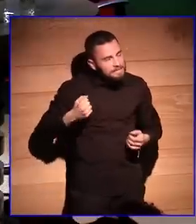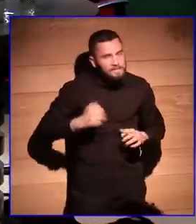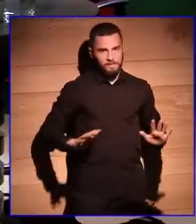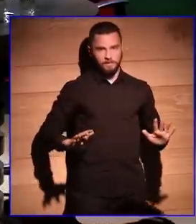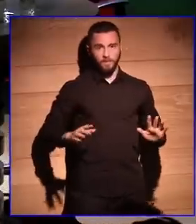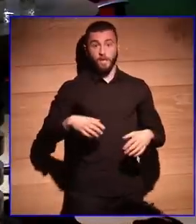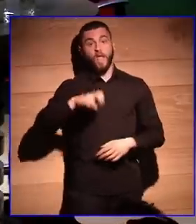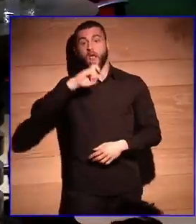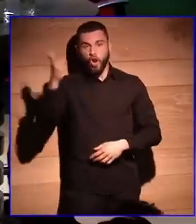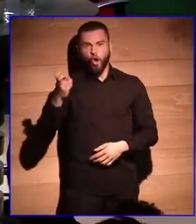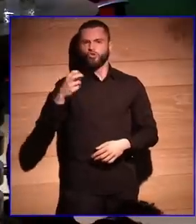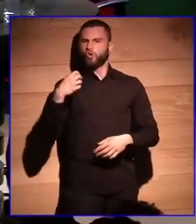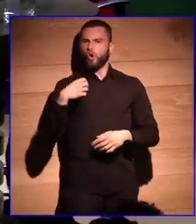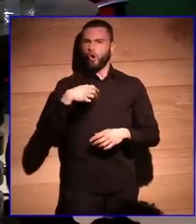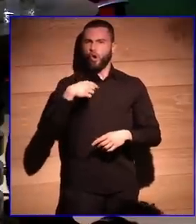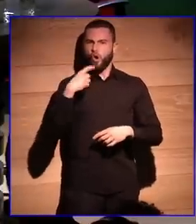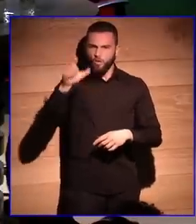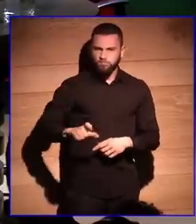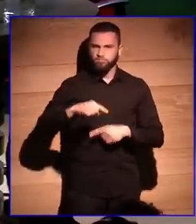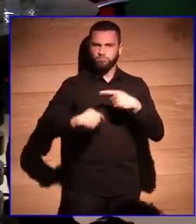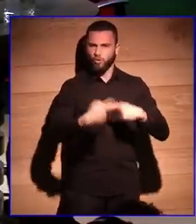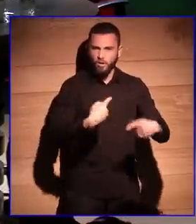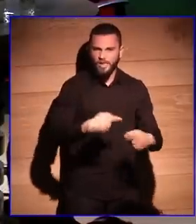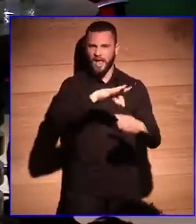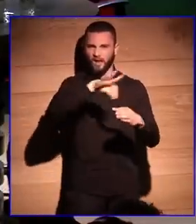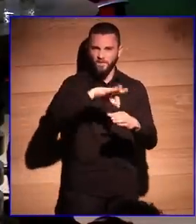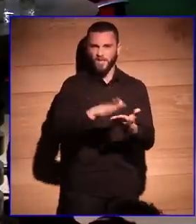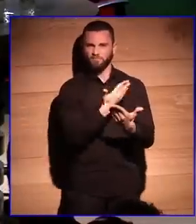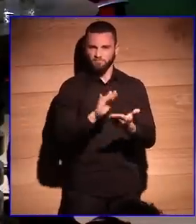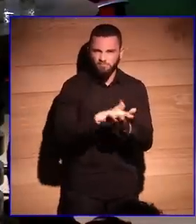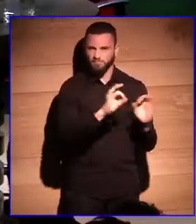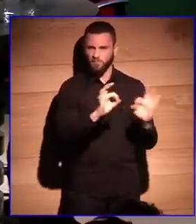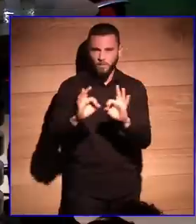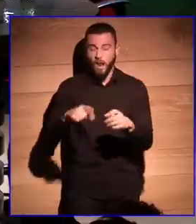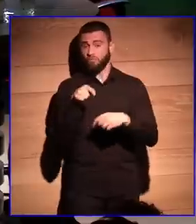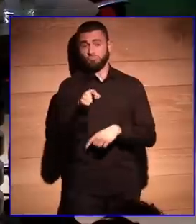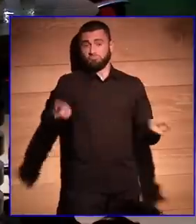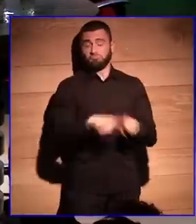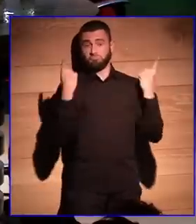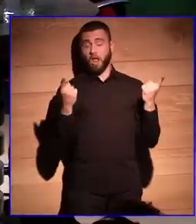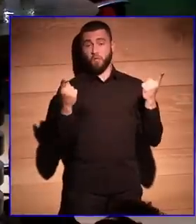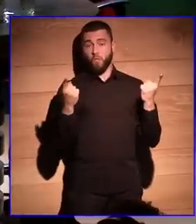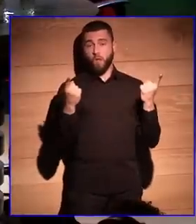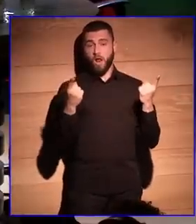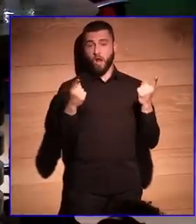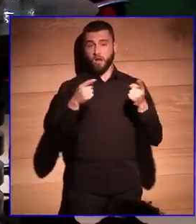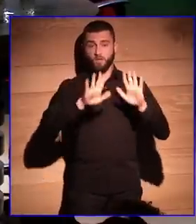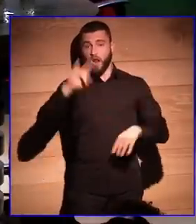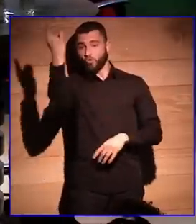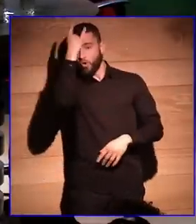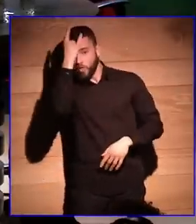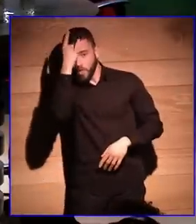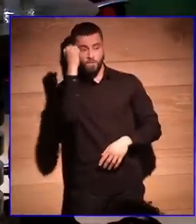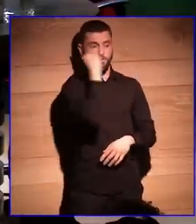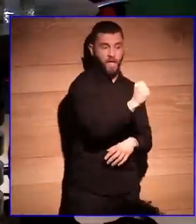los días, que le ha estado poniendo el café, que le ha estado haciendo unas tortitas y tal, le dice, no, tú das igual, y mata el cordero, Javi, por el otro.